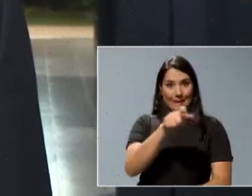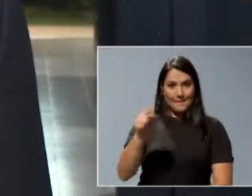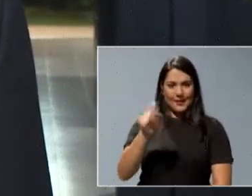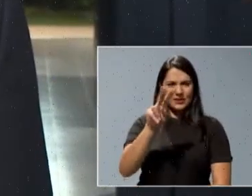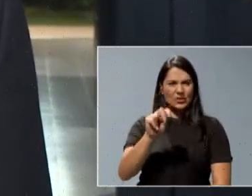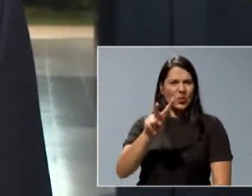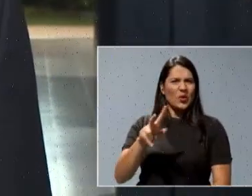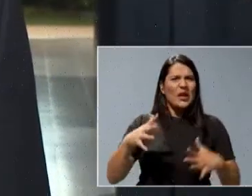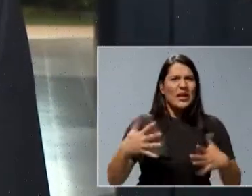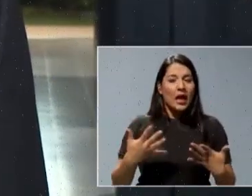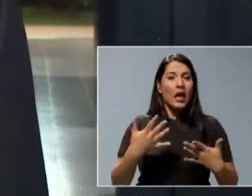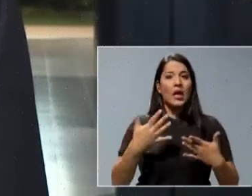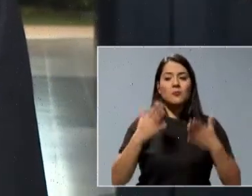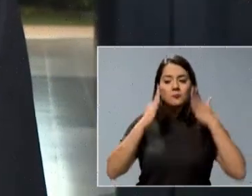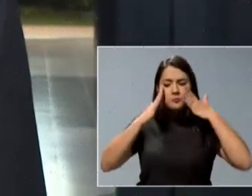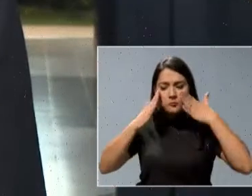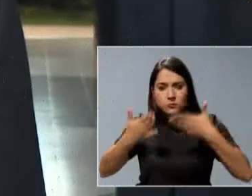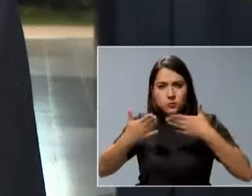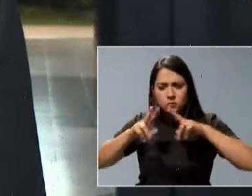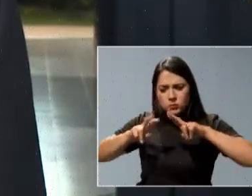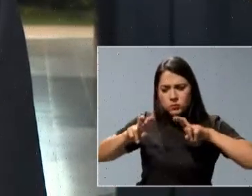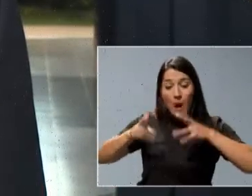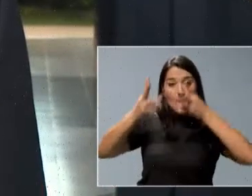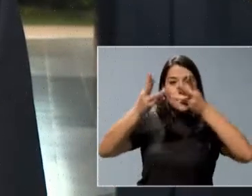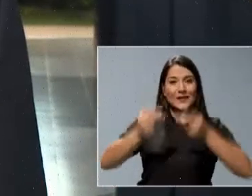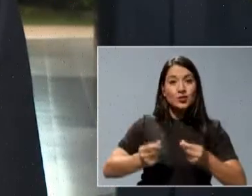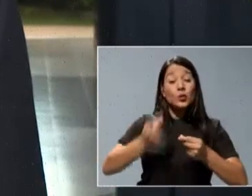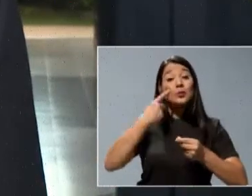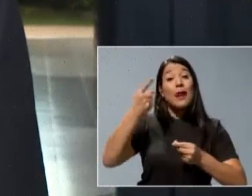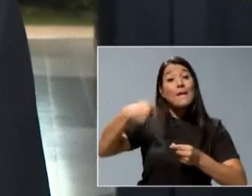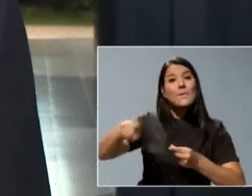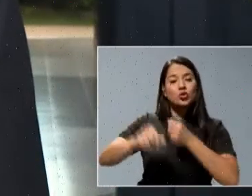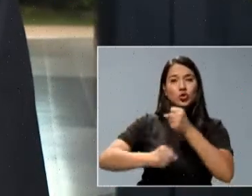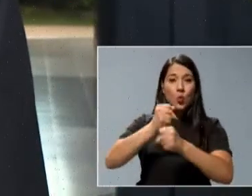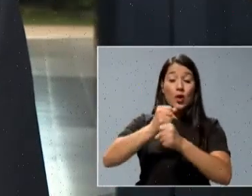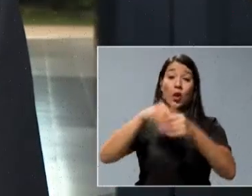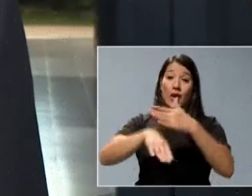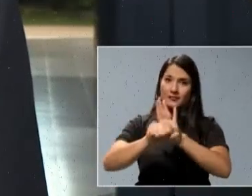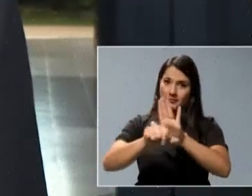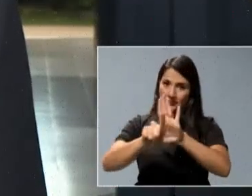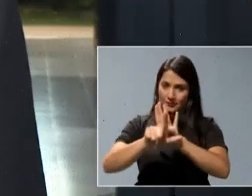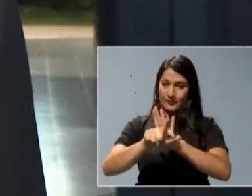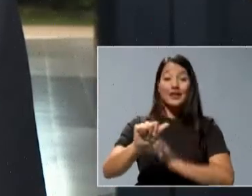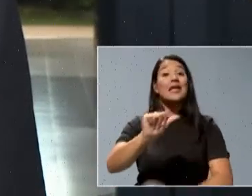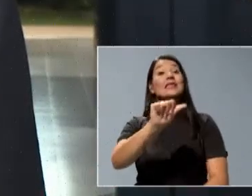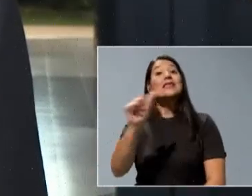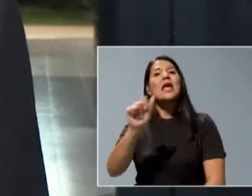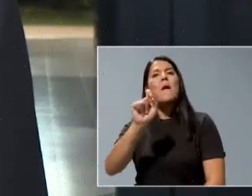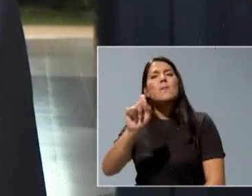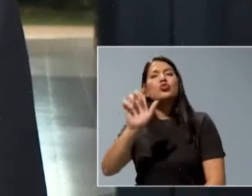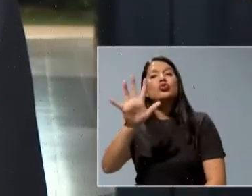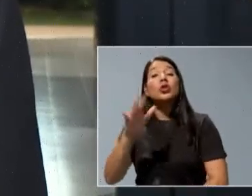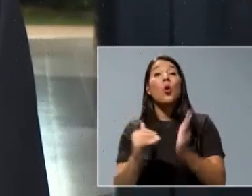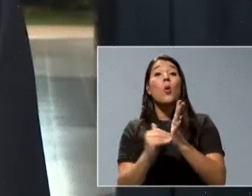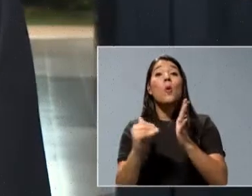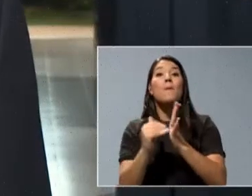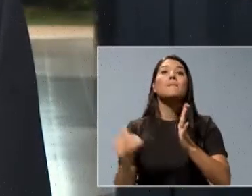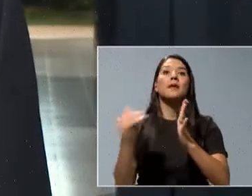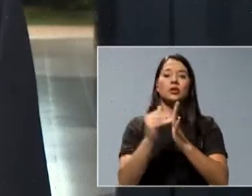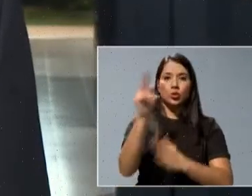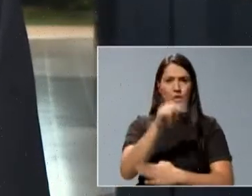lo que es el trámite del presupuesto de la República, el plan de gastos para el próximo año, 10.5 billones de colones. Realmente no hubo